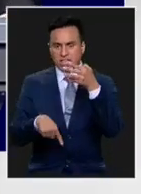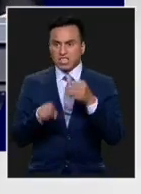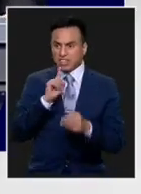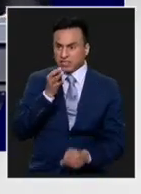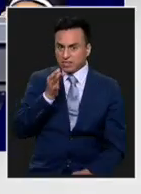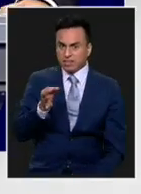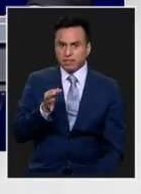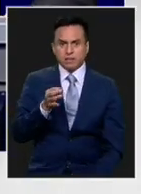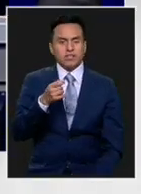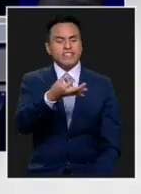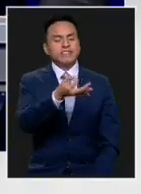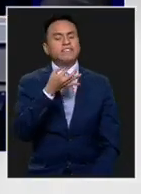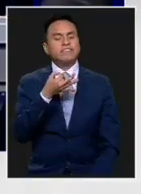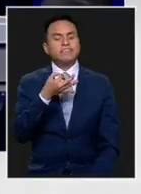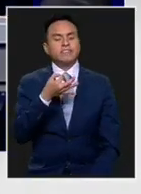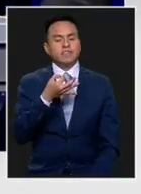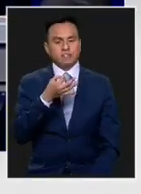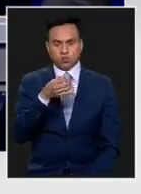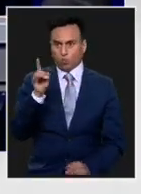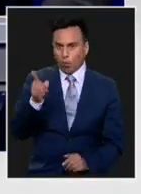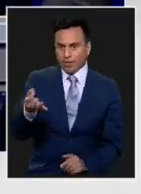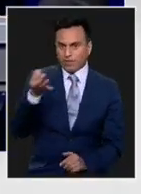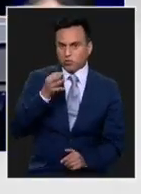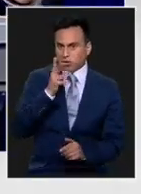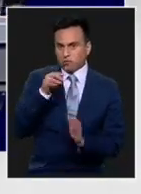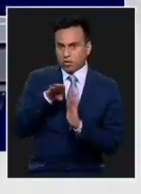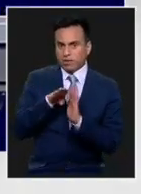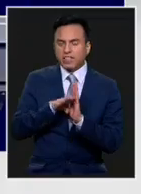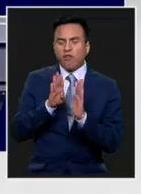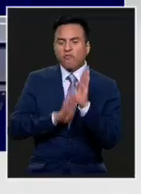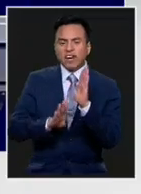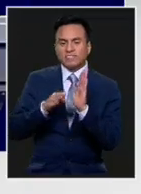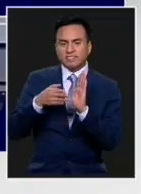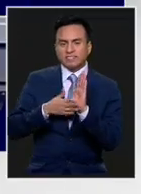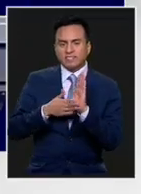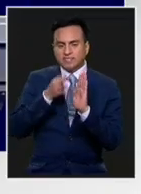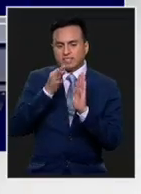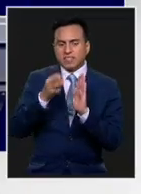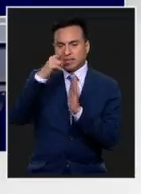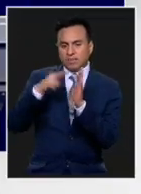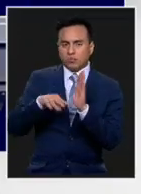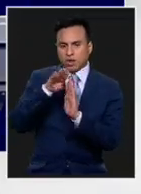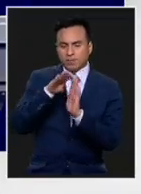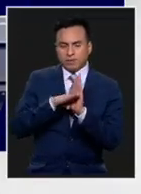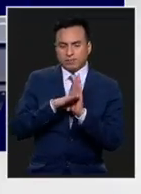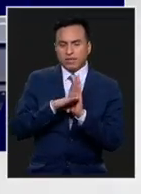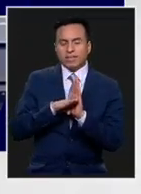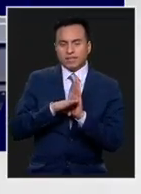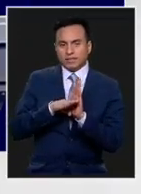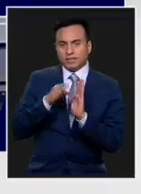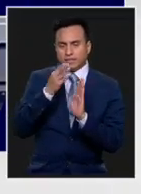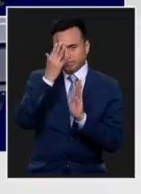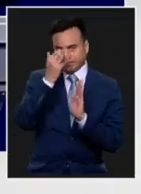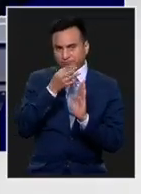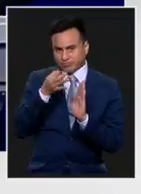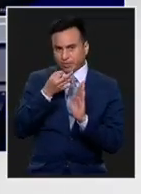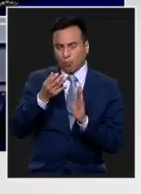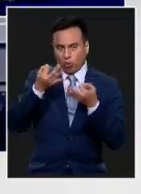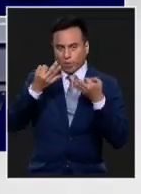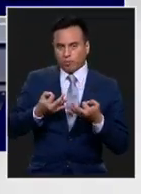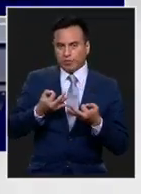Pero fueron... No, dijiste que no tenía. Tú has dicho que no tengo programa, que tengo bases. Yo soy responsable. Yo leí tu programa. Y se la pega. Yo soy